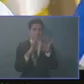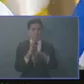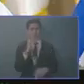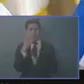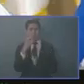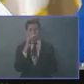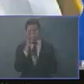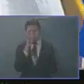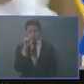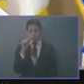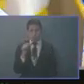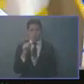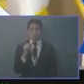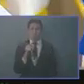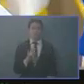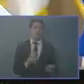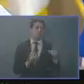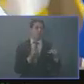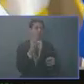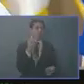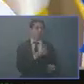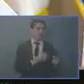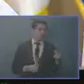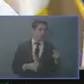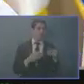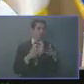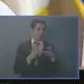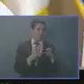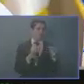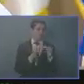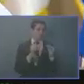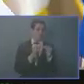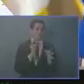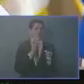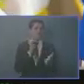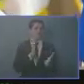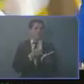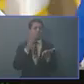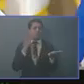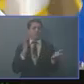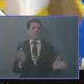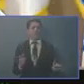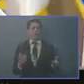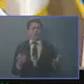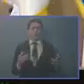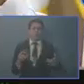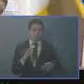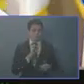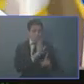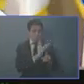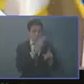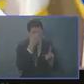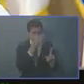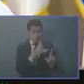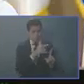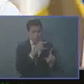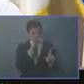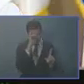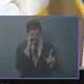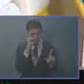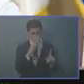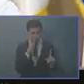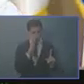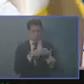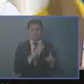legislador y el máximo intérprete de la Constitución, según él, porque él lo dice y porque esos son sus afanes, que se